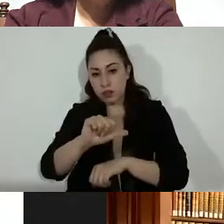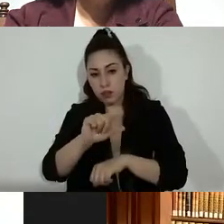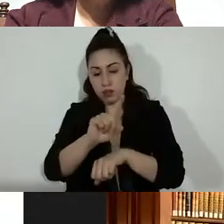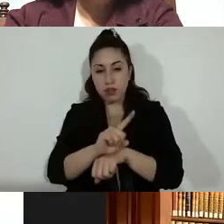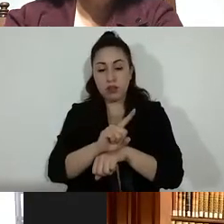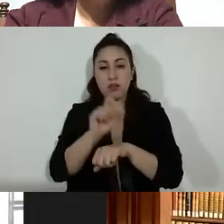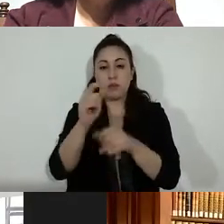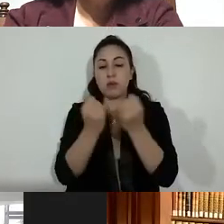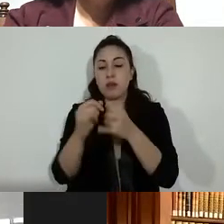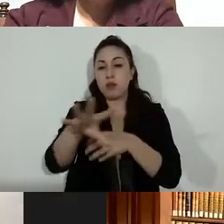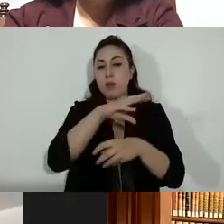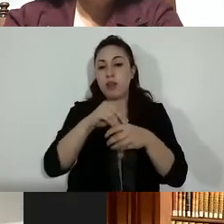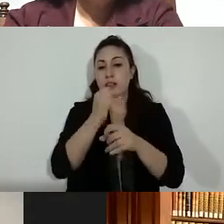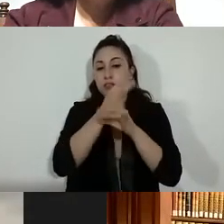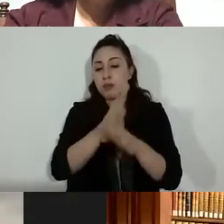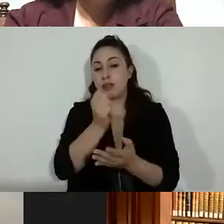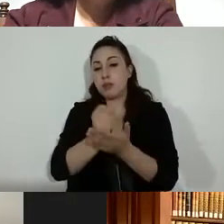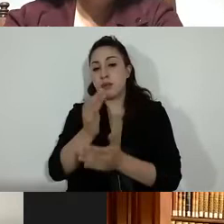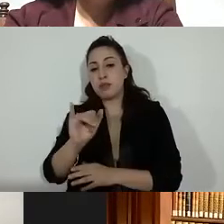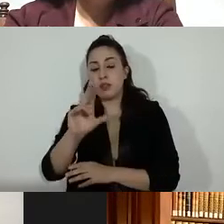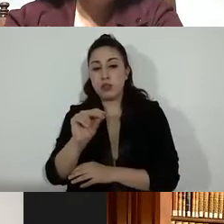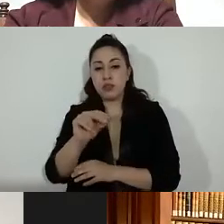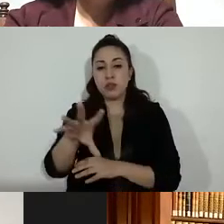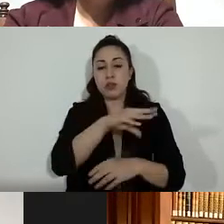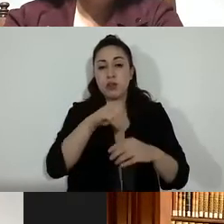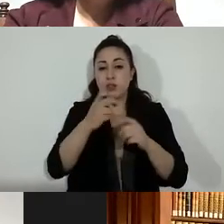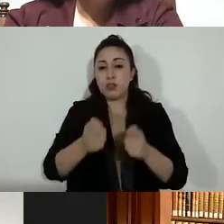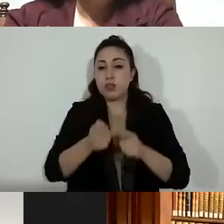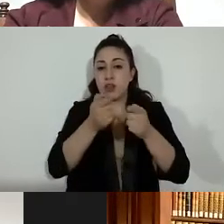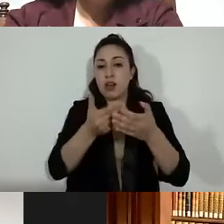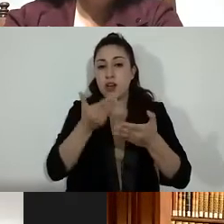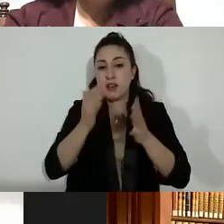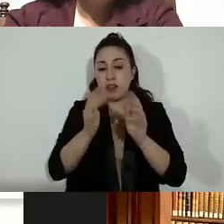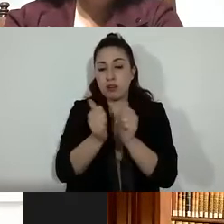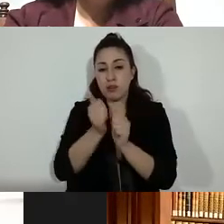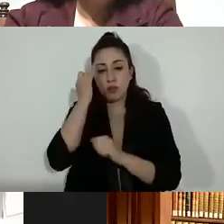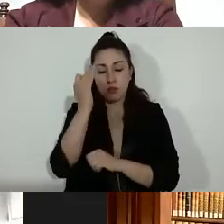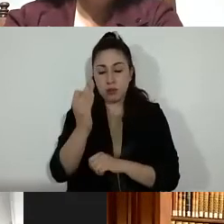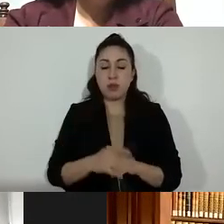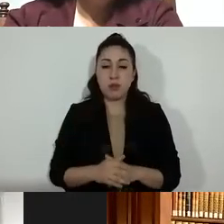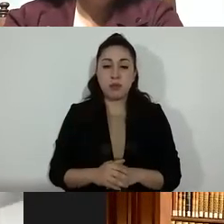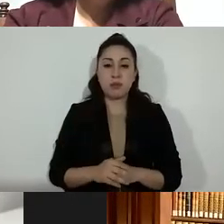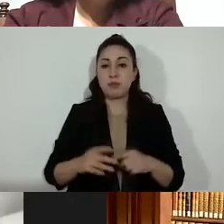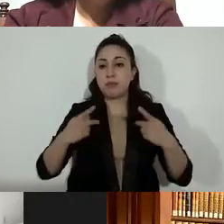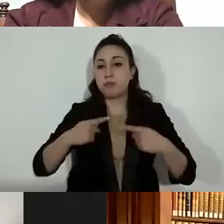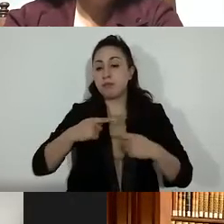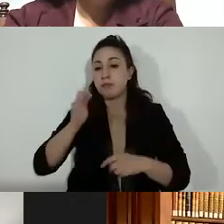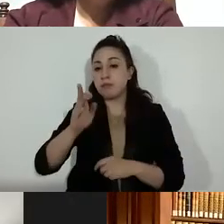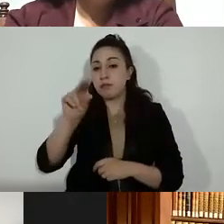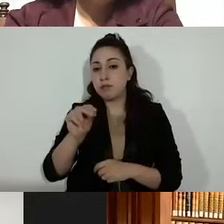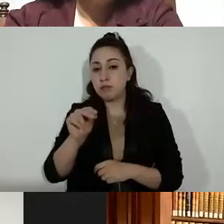día y aprobarla en un mismo acto, toda vez que fue distribuida previo al desarrollo de esta sesión. ¿Alguna